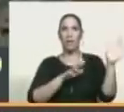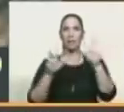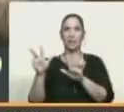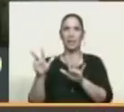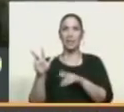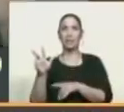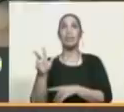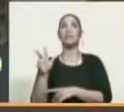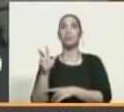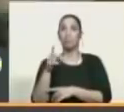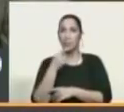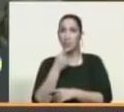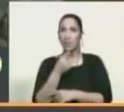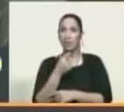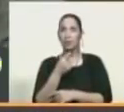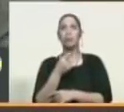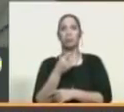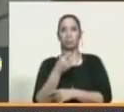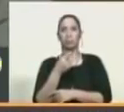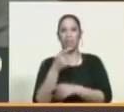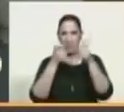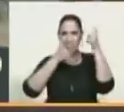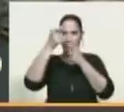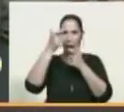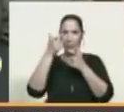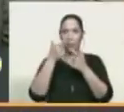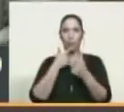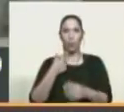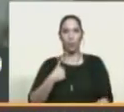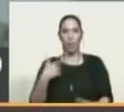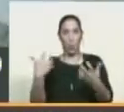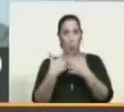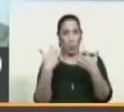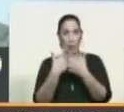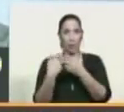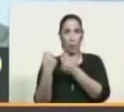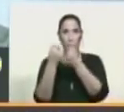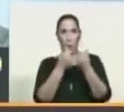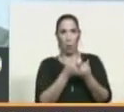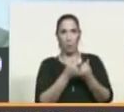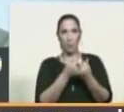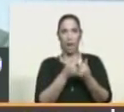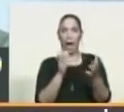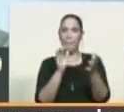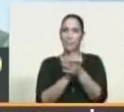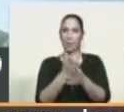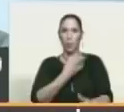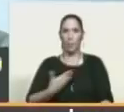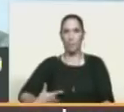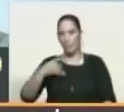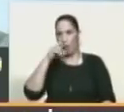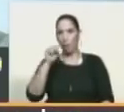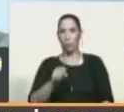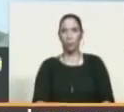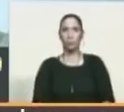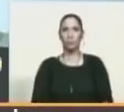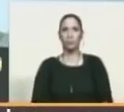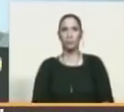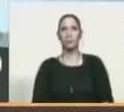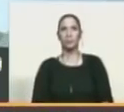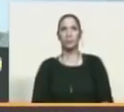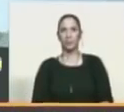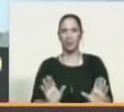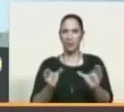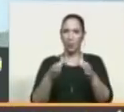puso ese nombre así, tal cual, guerra económica. Estaba el compañero Nicolás Maduro y otro grupo de compañeros en una reunión con